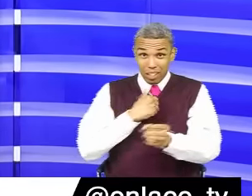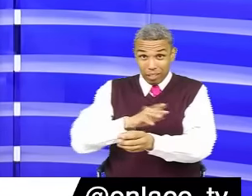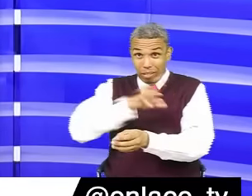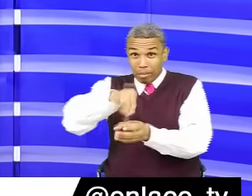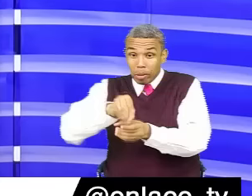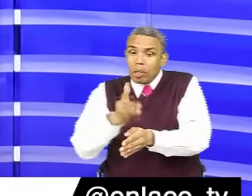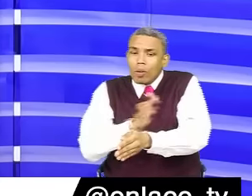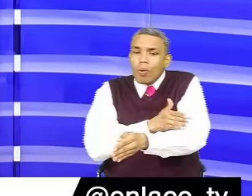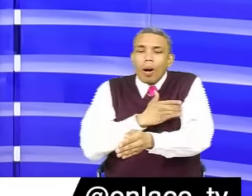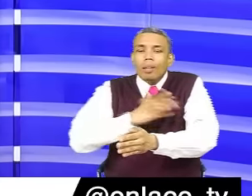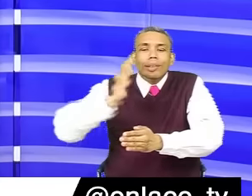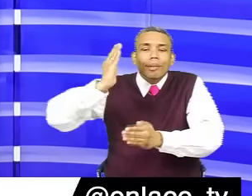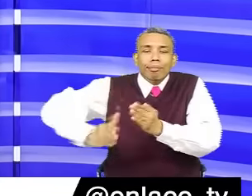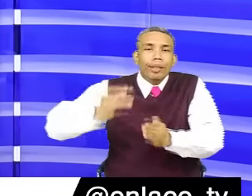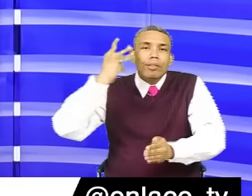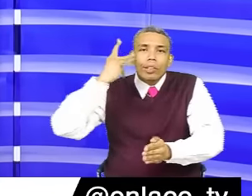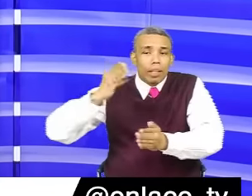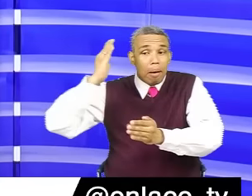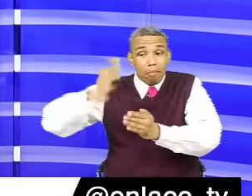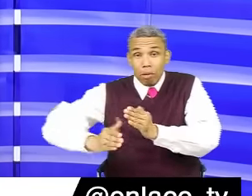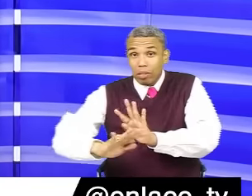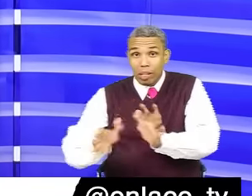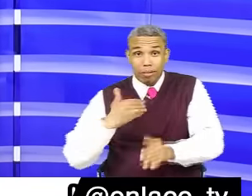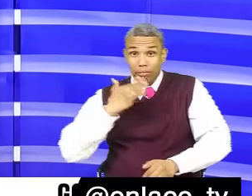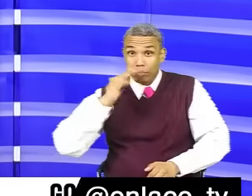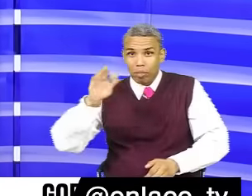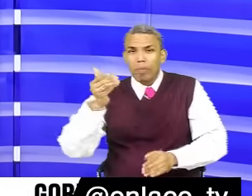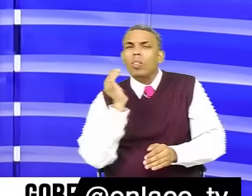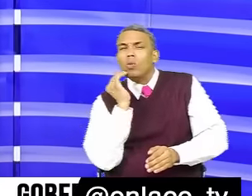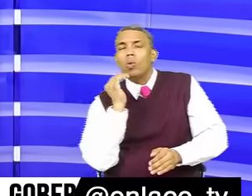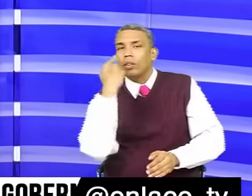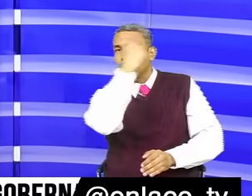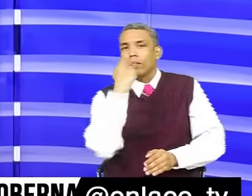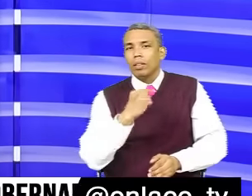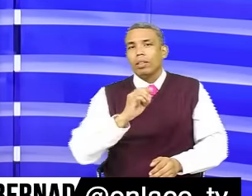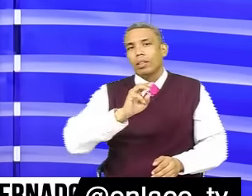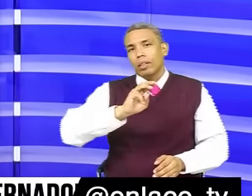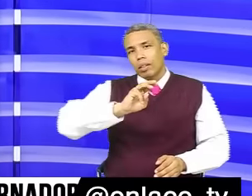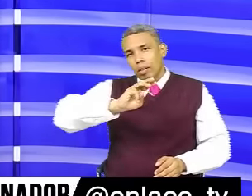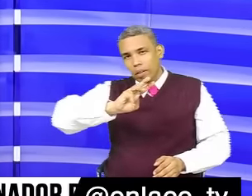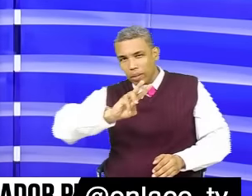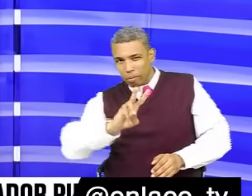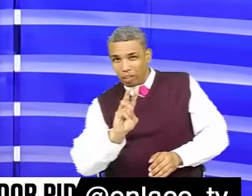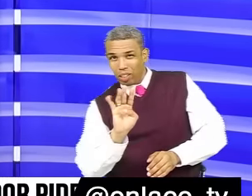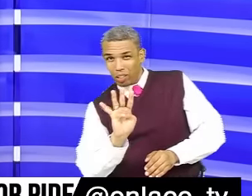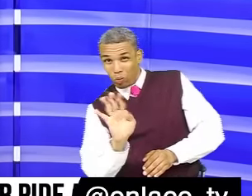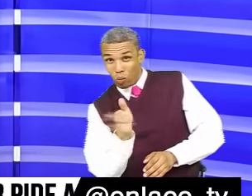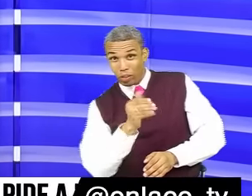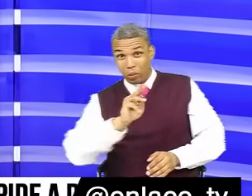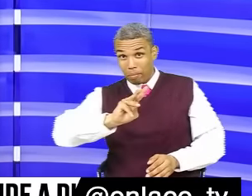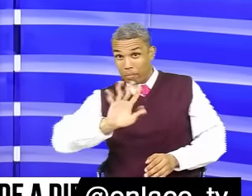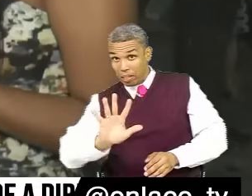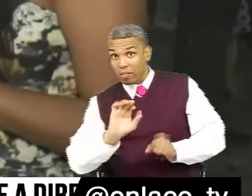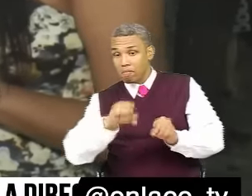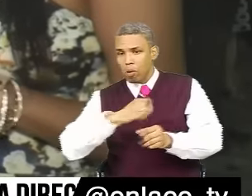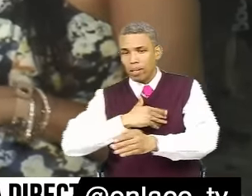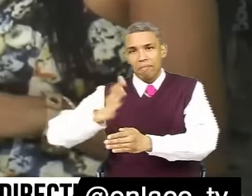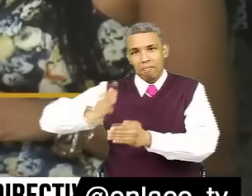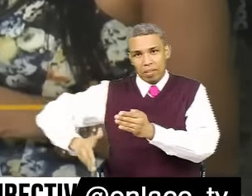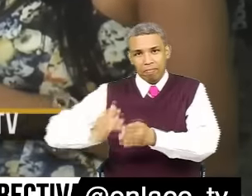estará llevando a cabo el día 23, 24 y 25 de septiembre en la ciudad del Puerto Petrolero.